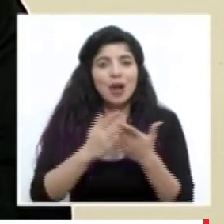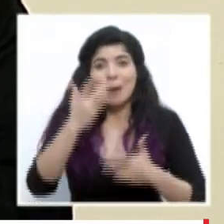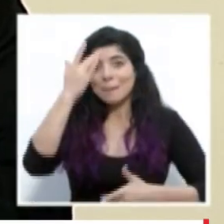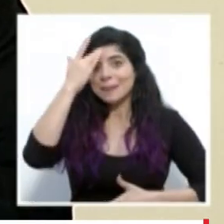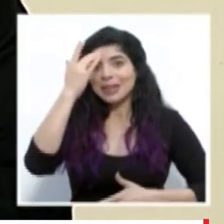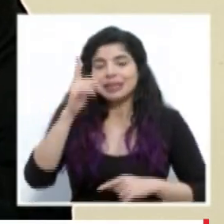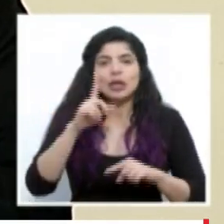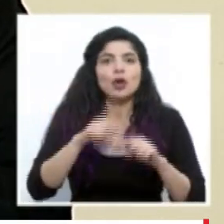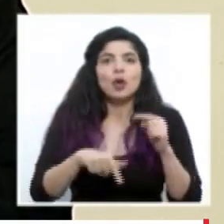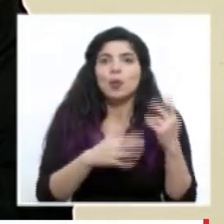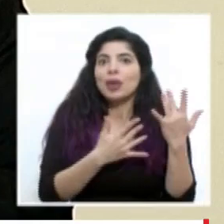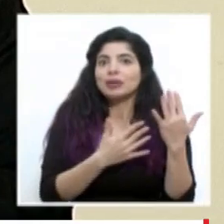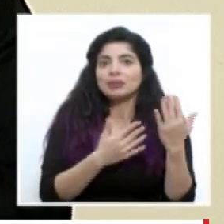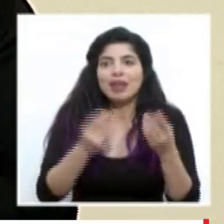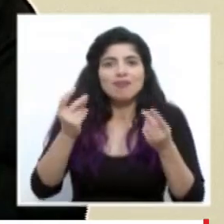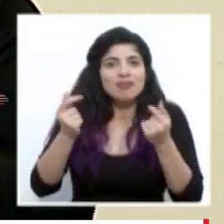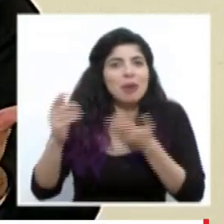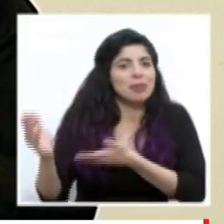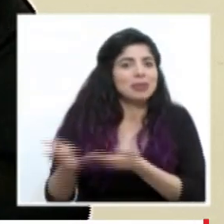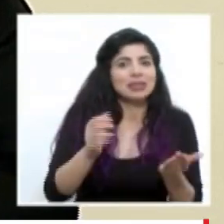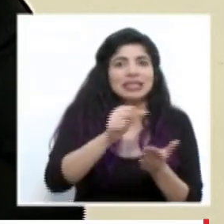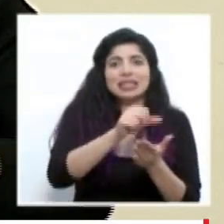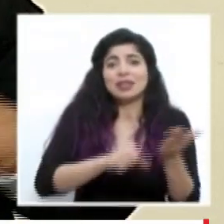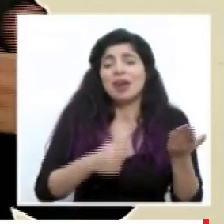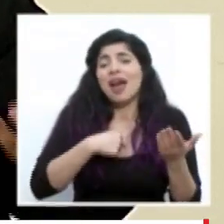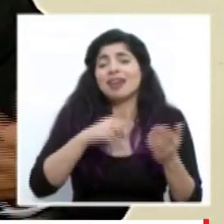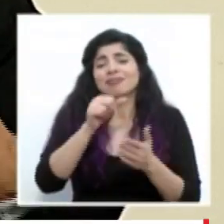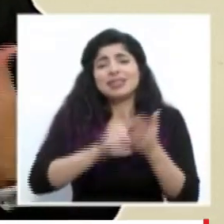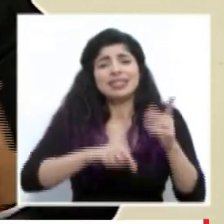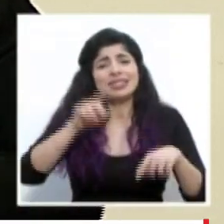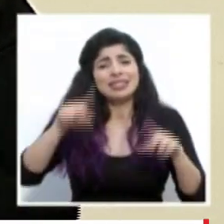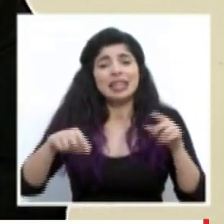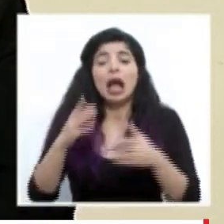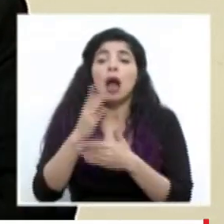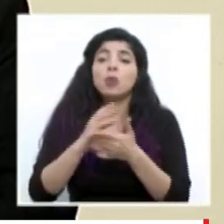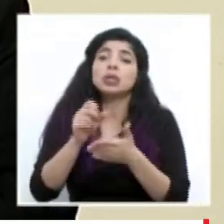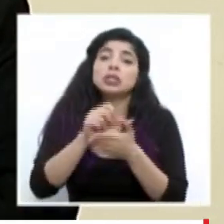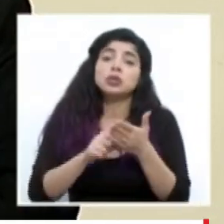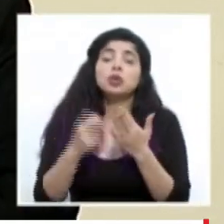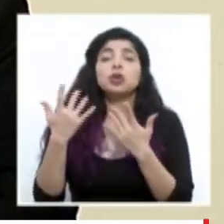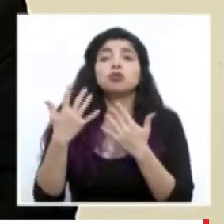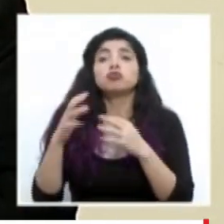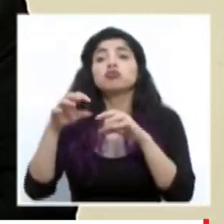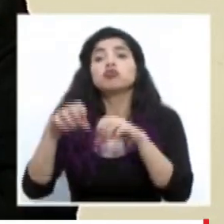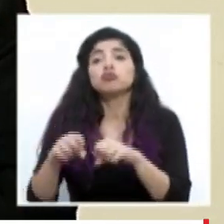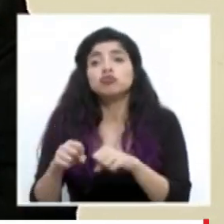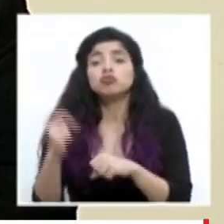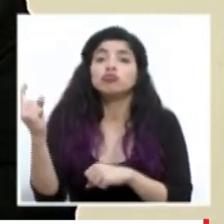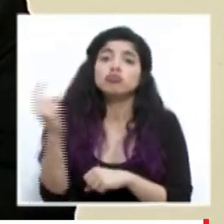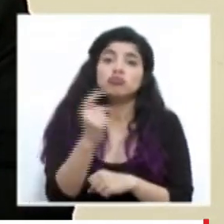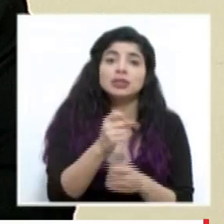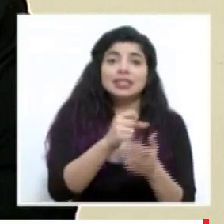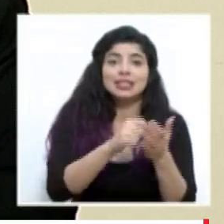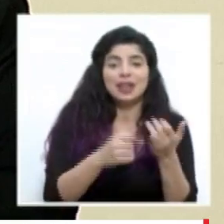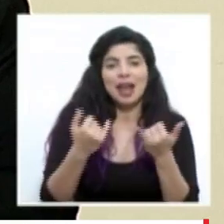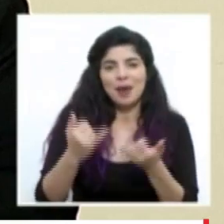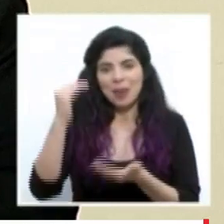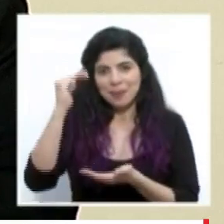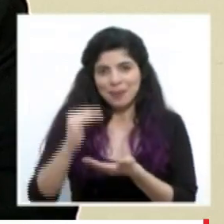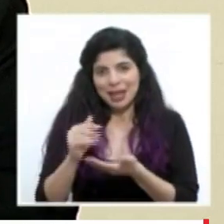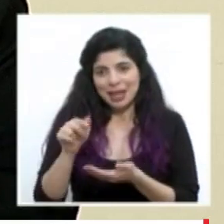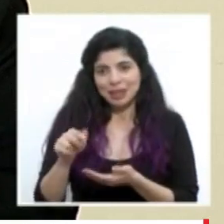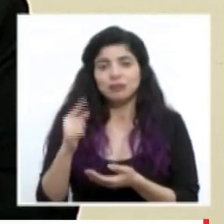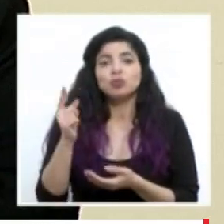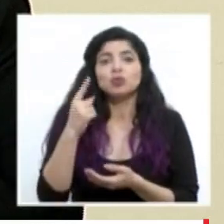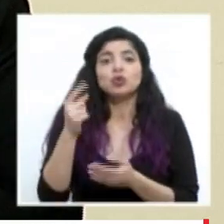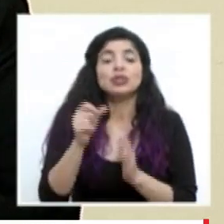puede esperar para hacer la cirugía. Hay cirugías de todo tipo, hay cirugías selectivas, programadas, que en estos momentos las hemos disminuido al mínimo.